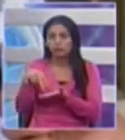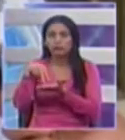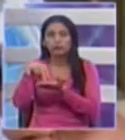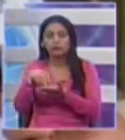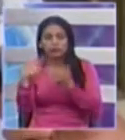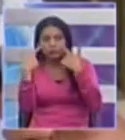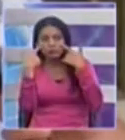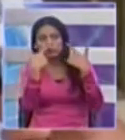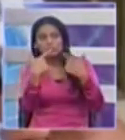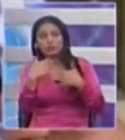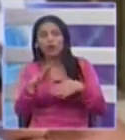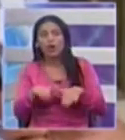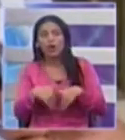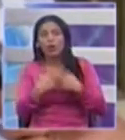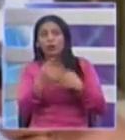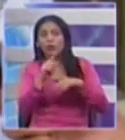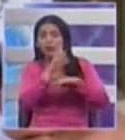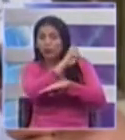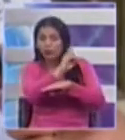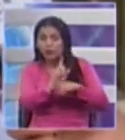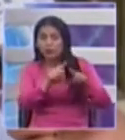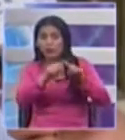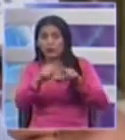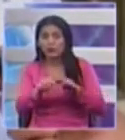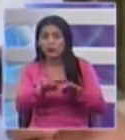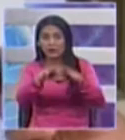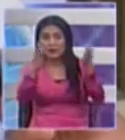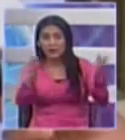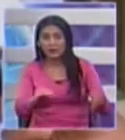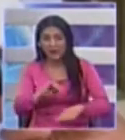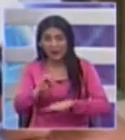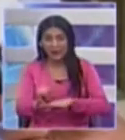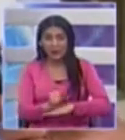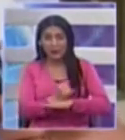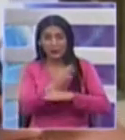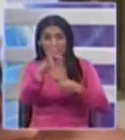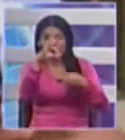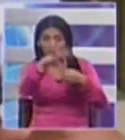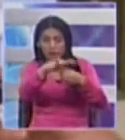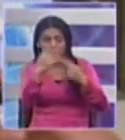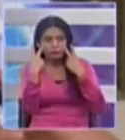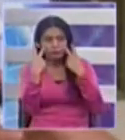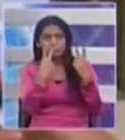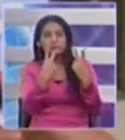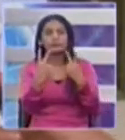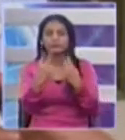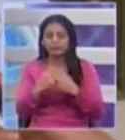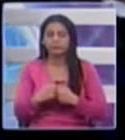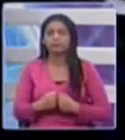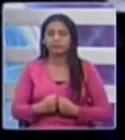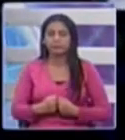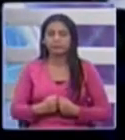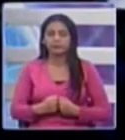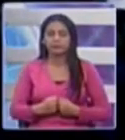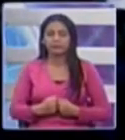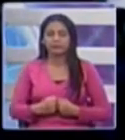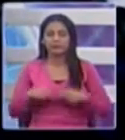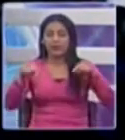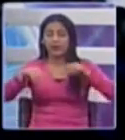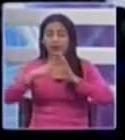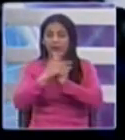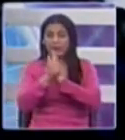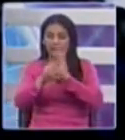conmovedores acreditados por el consejo ante el consejo nacional electoral y desarrollar este trabajo está esta iniciativa ciudadana en la capacitación